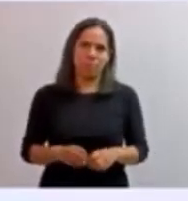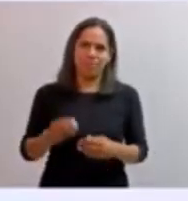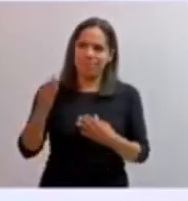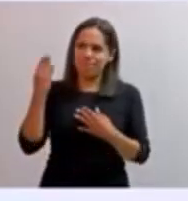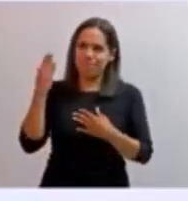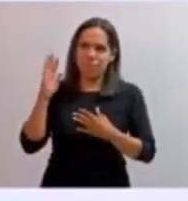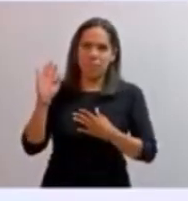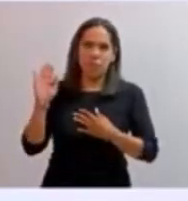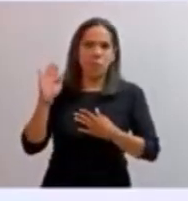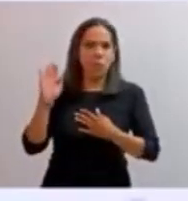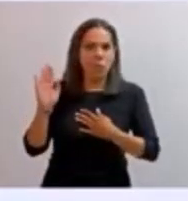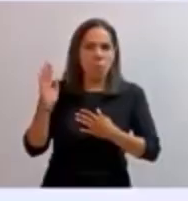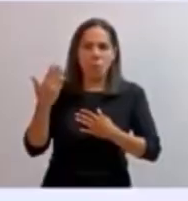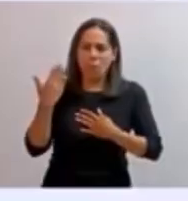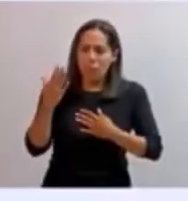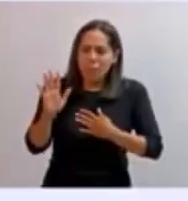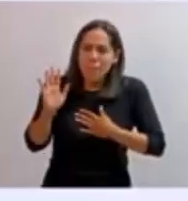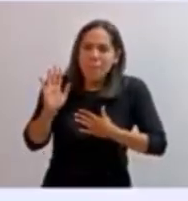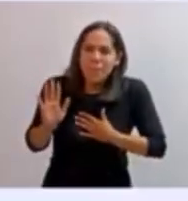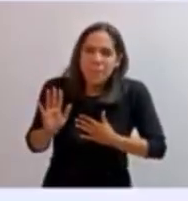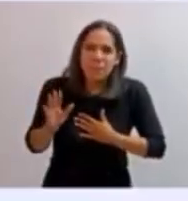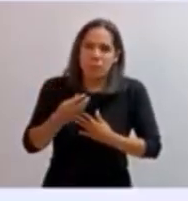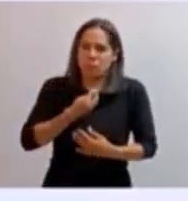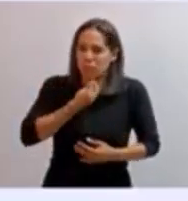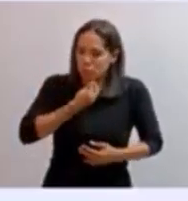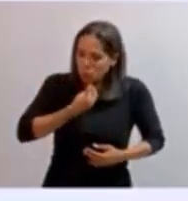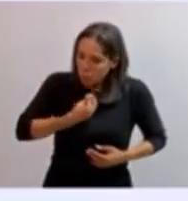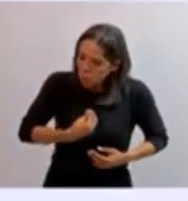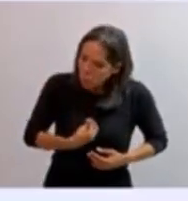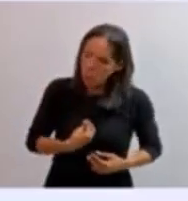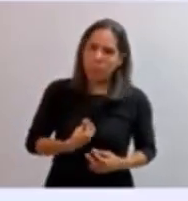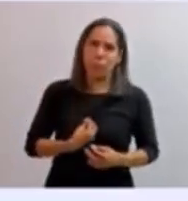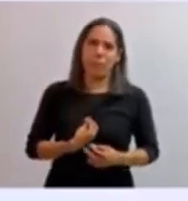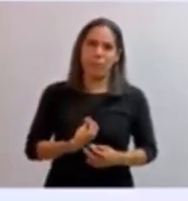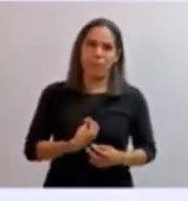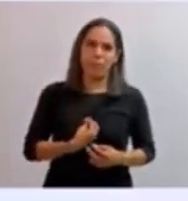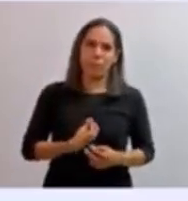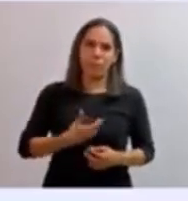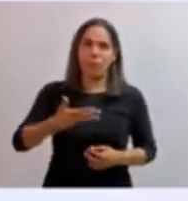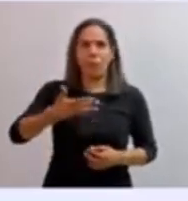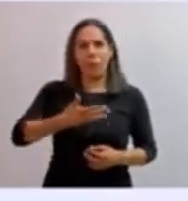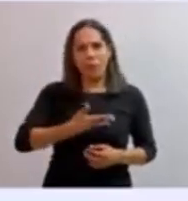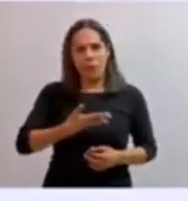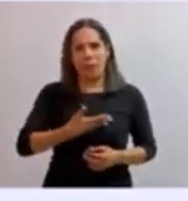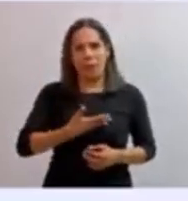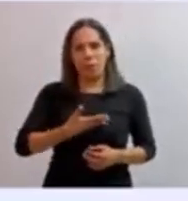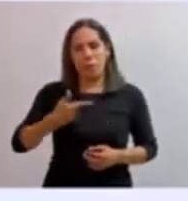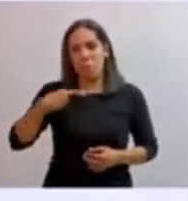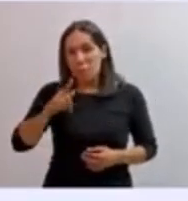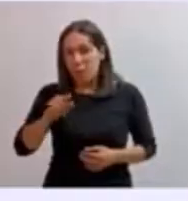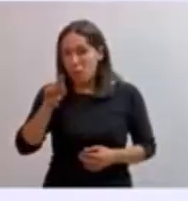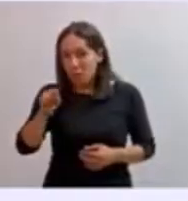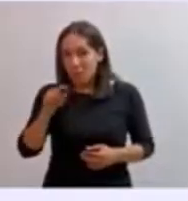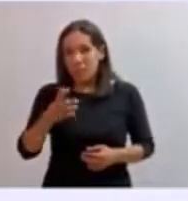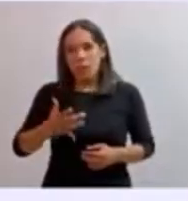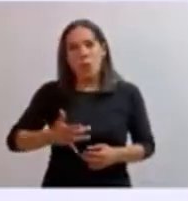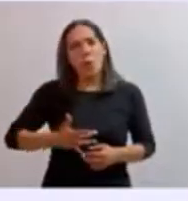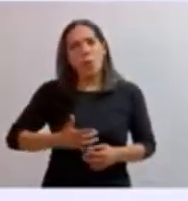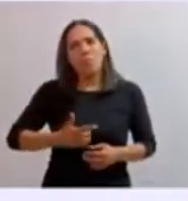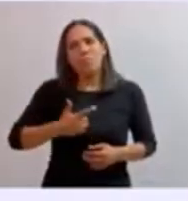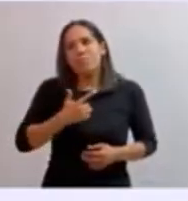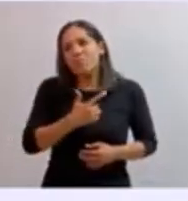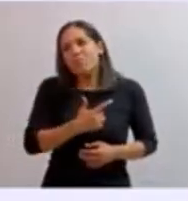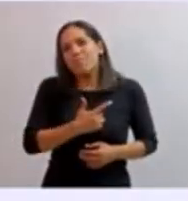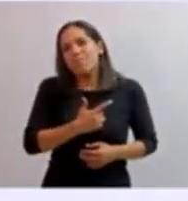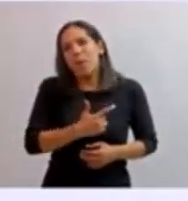compromiso, pero este compromiso debe de estar lleno de ese gusto, ese placer por el hacer que estamos